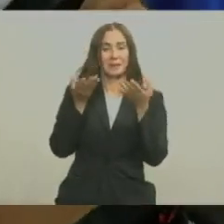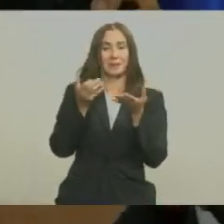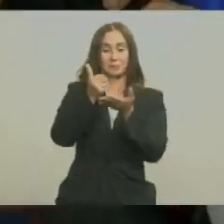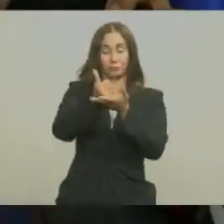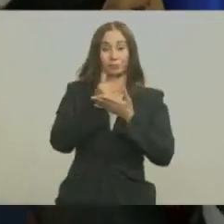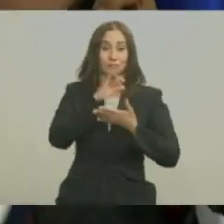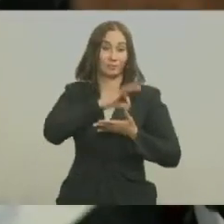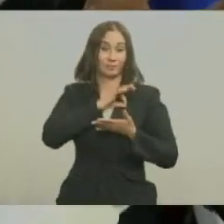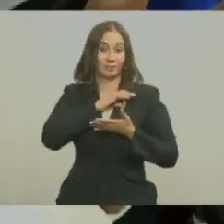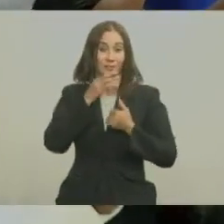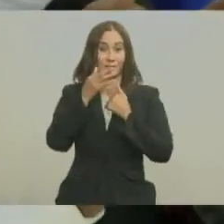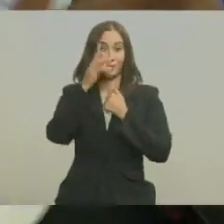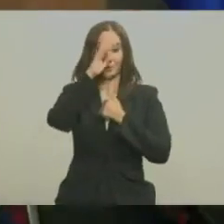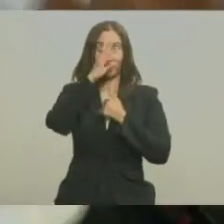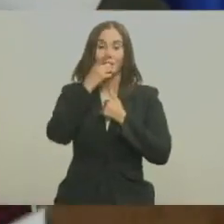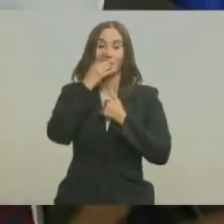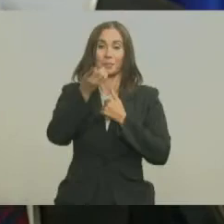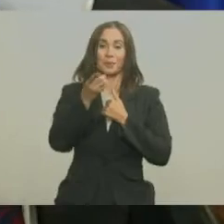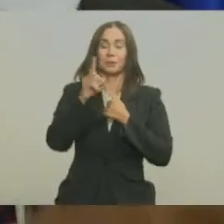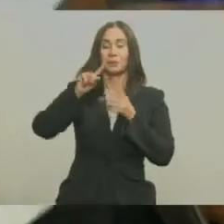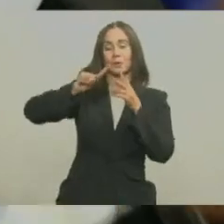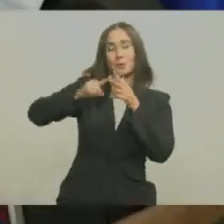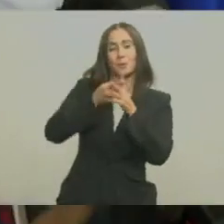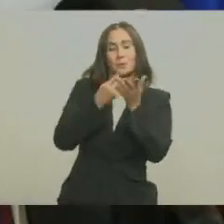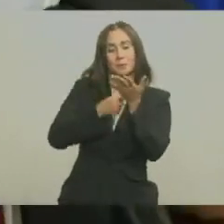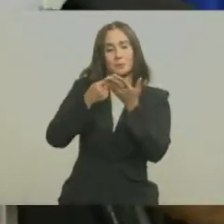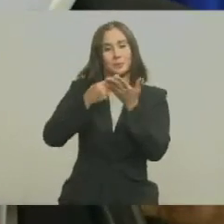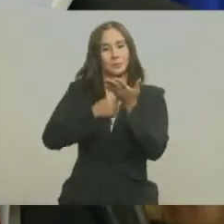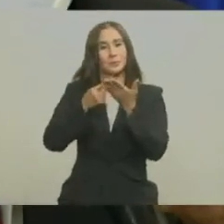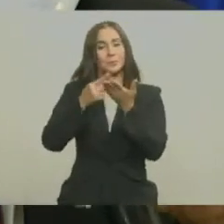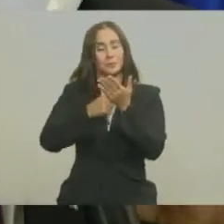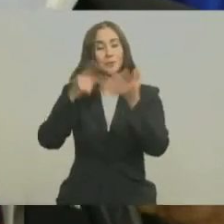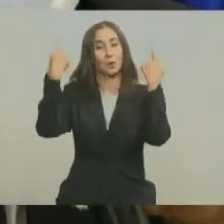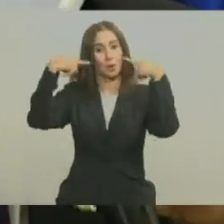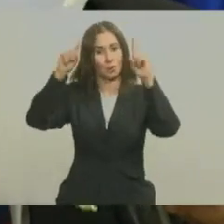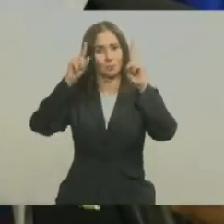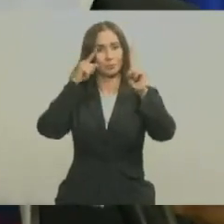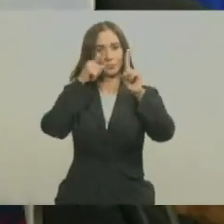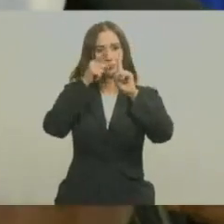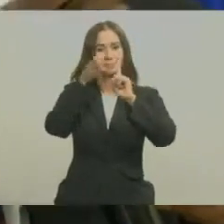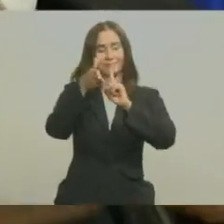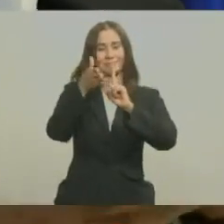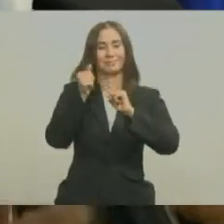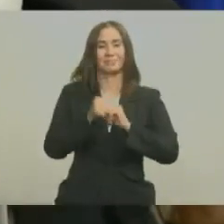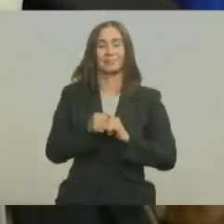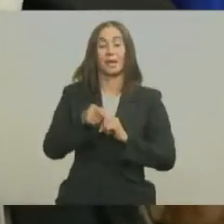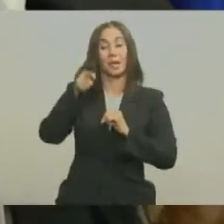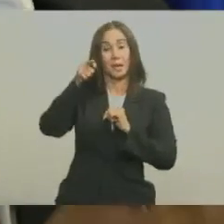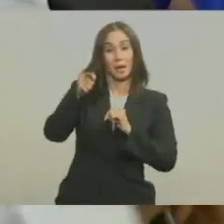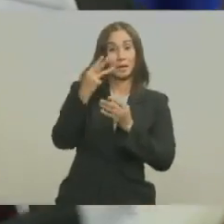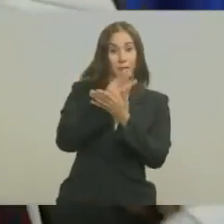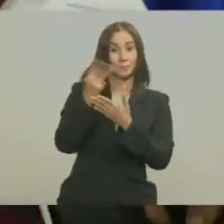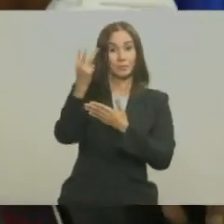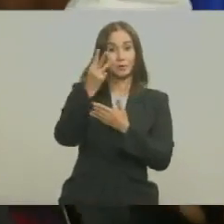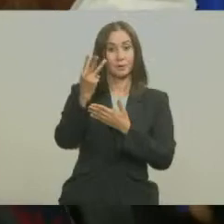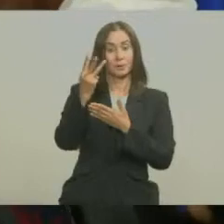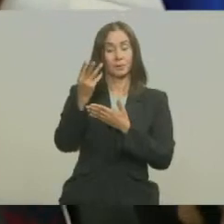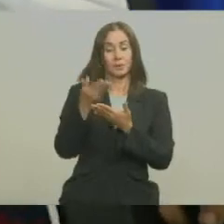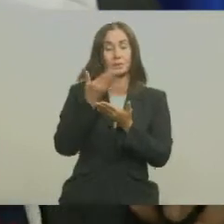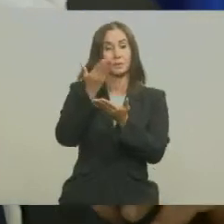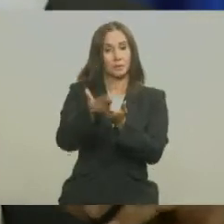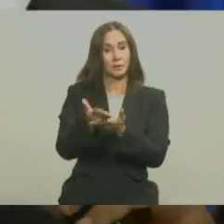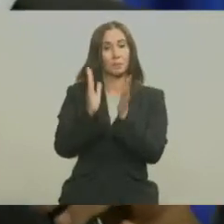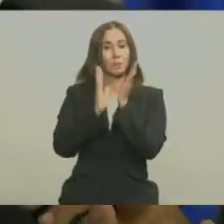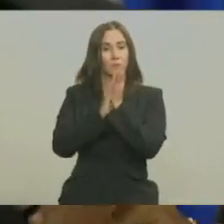país, entonces comienza el consenso y logra este objetivo. Ahí estaremos. Quiero felicitar